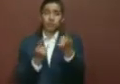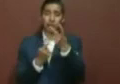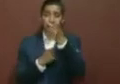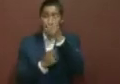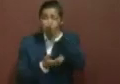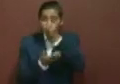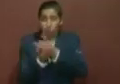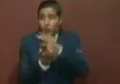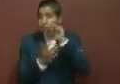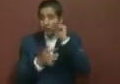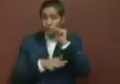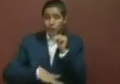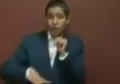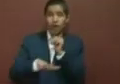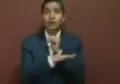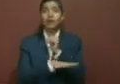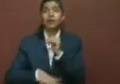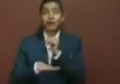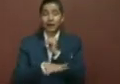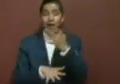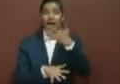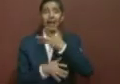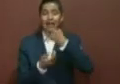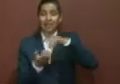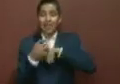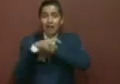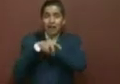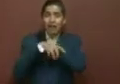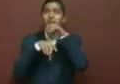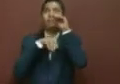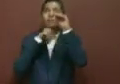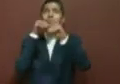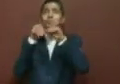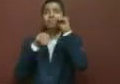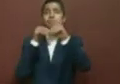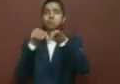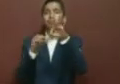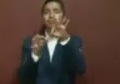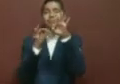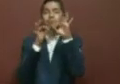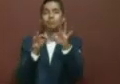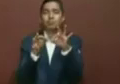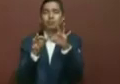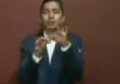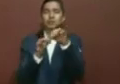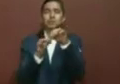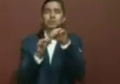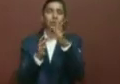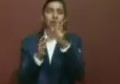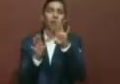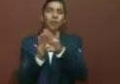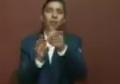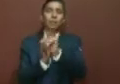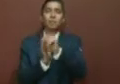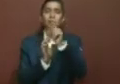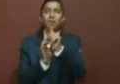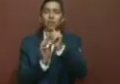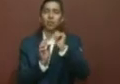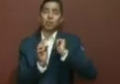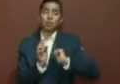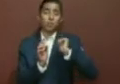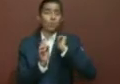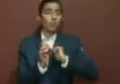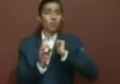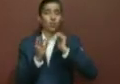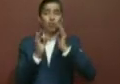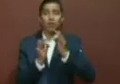el único en Michoacán que tiene la arquitectura previa a lo que se acordó en el Concilio de Trento. Ninguna